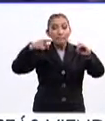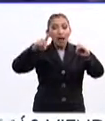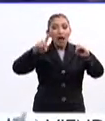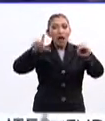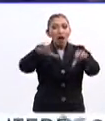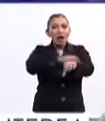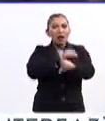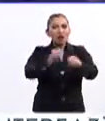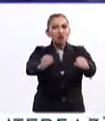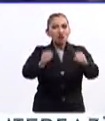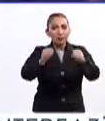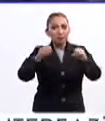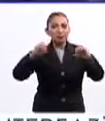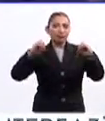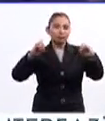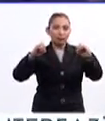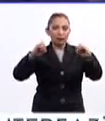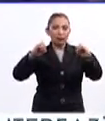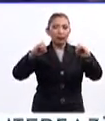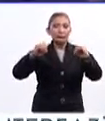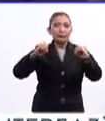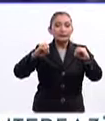libera una gran cantidad de energía.